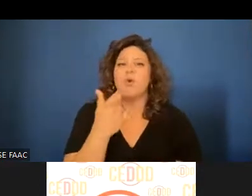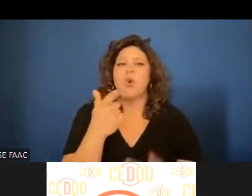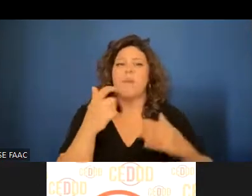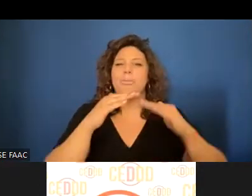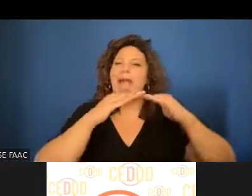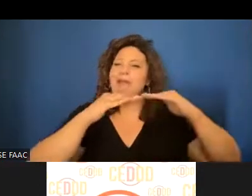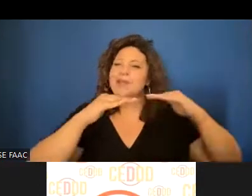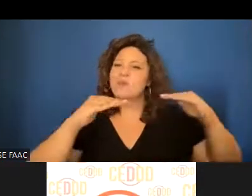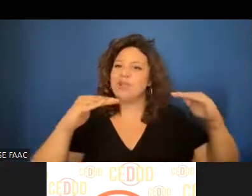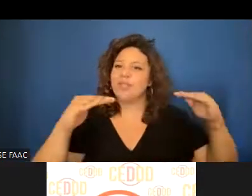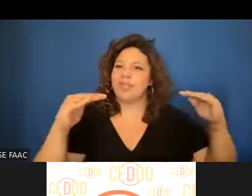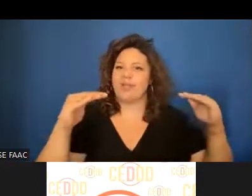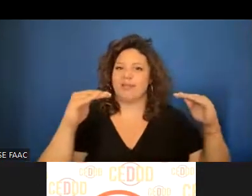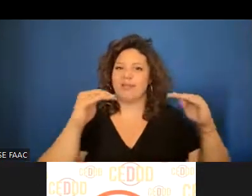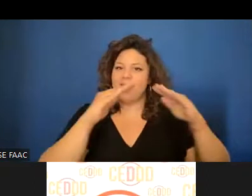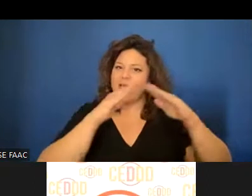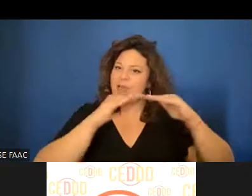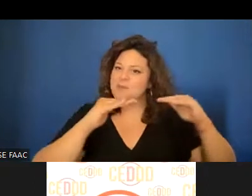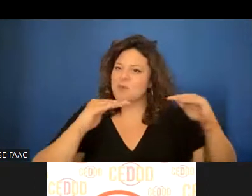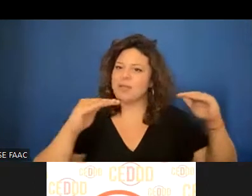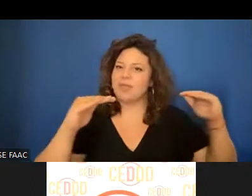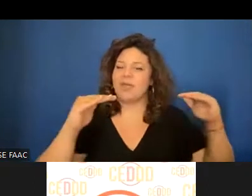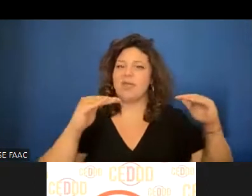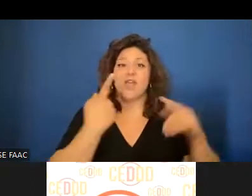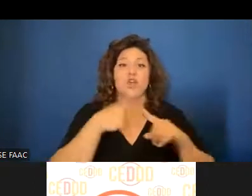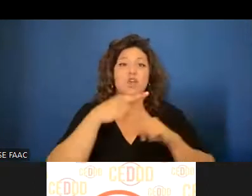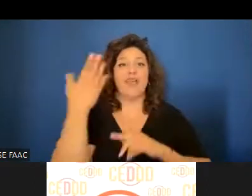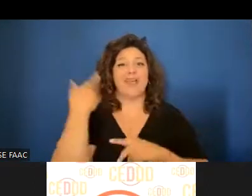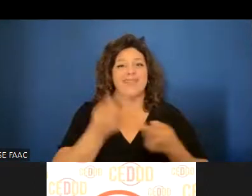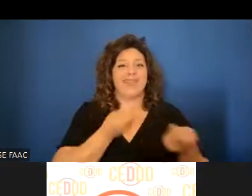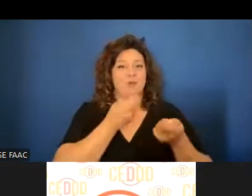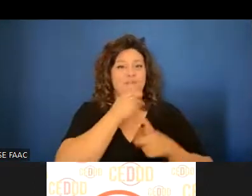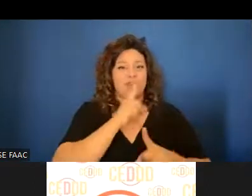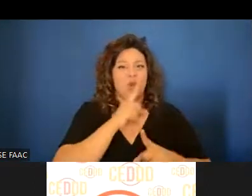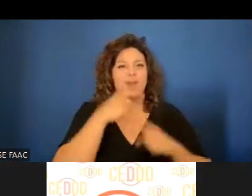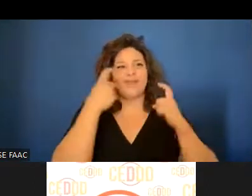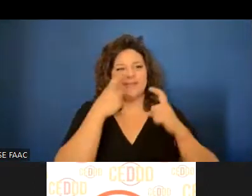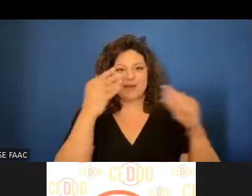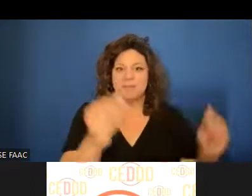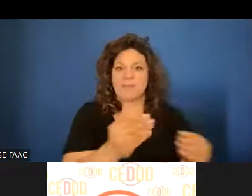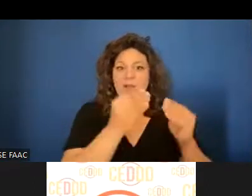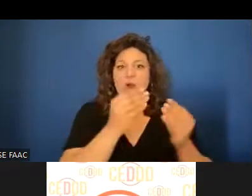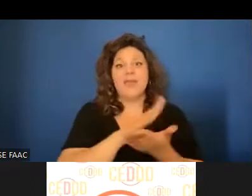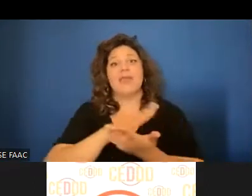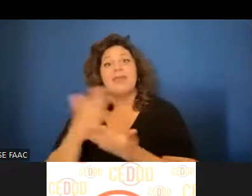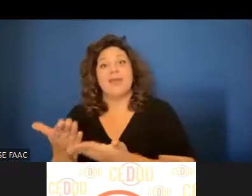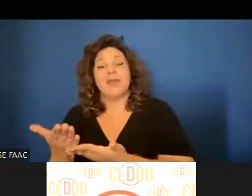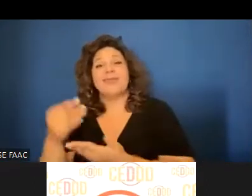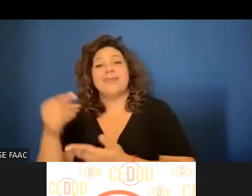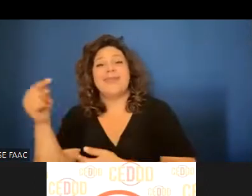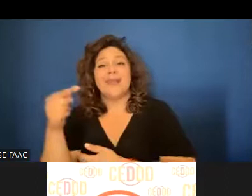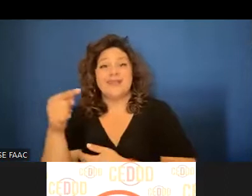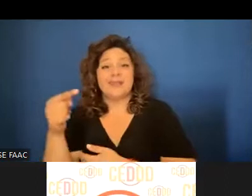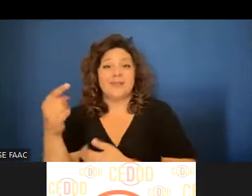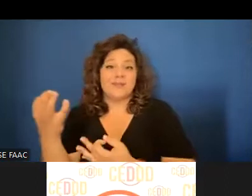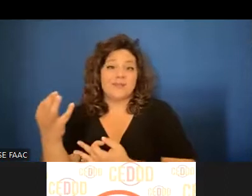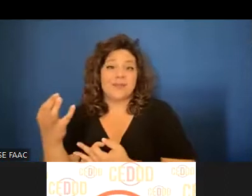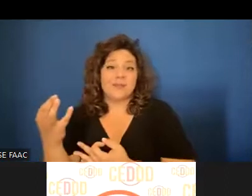Ahí estamos hablando de sanciones que van desde los 300 hasta los 500.000 euros. Hay un margen muy amplio y